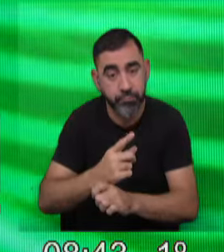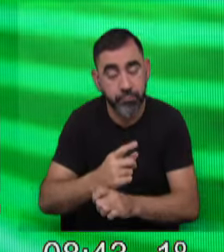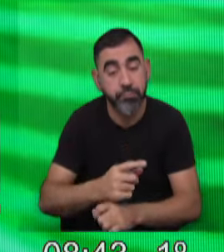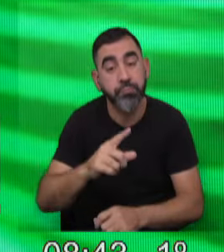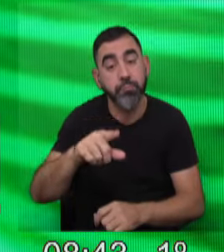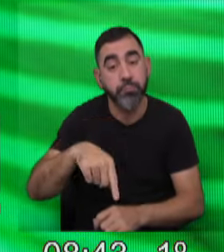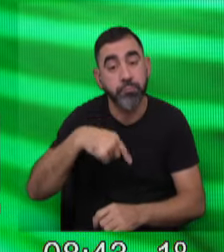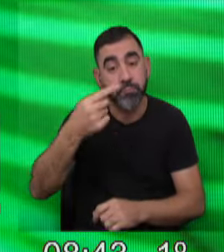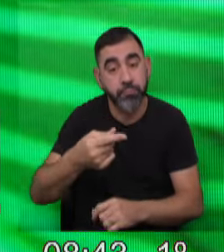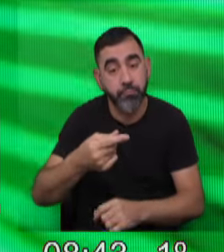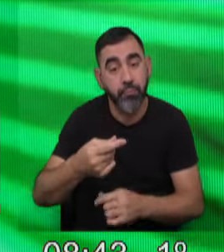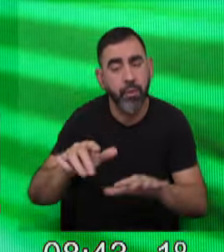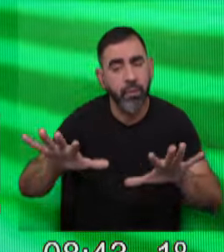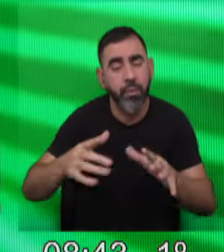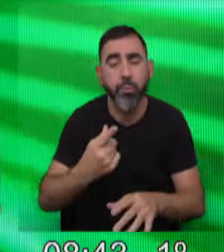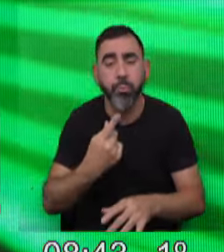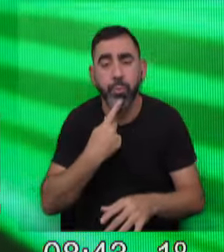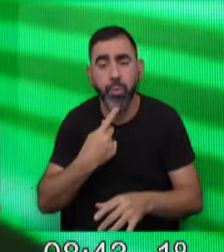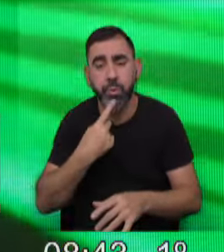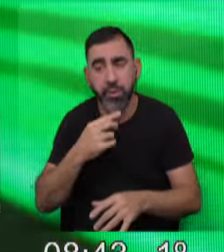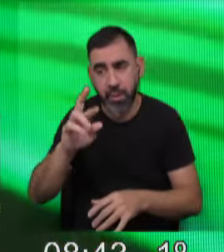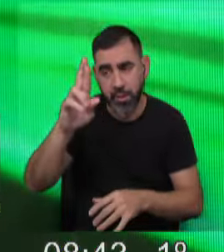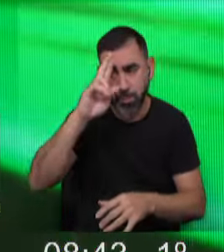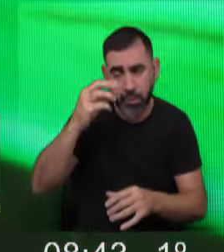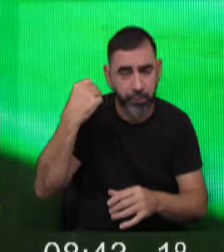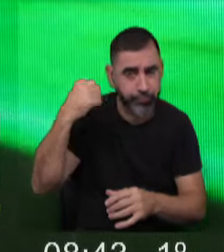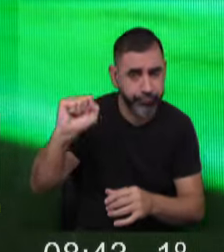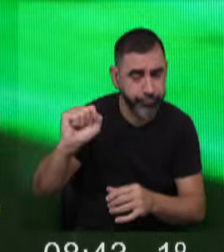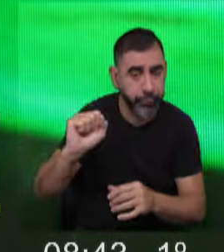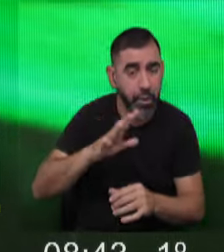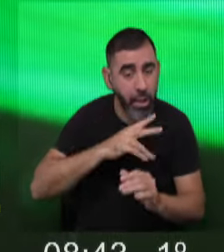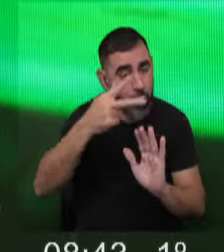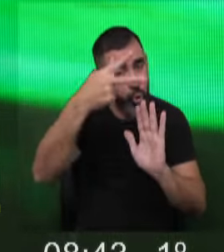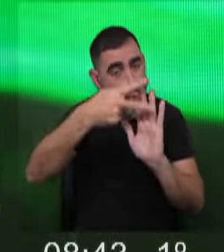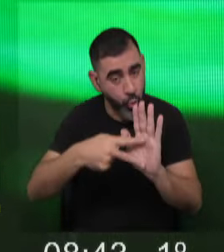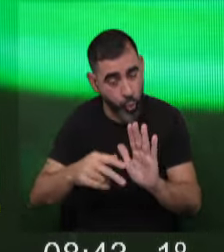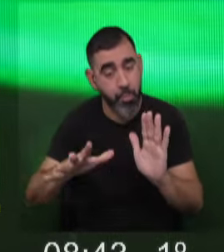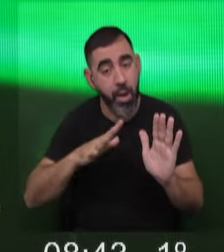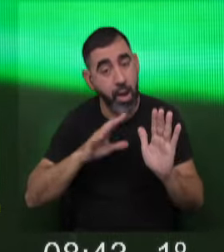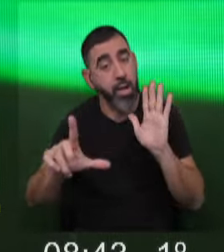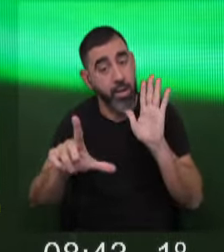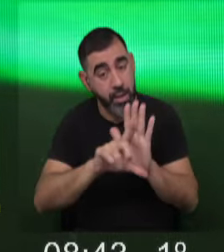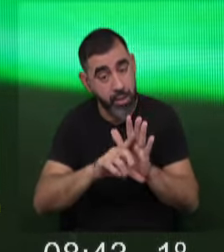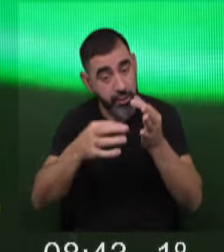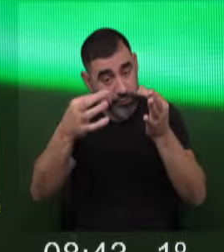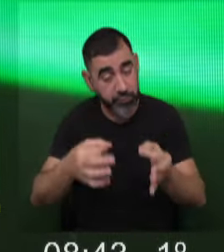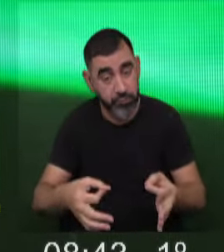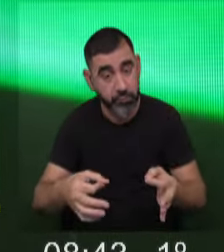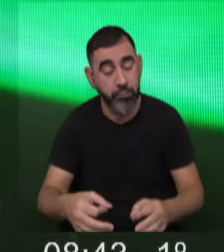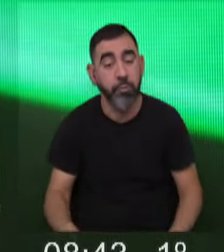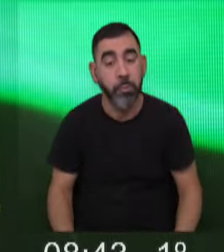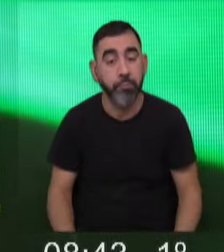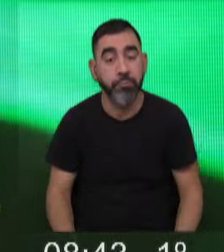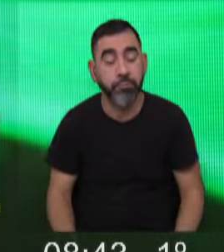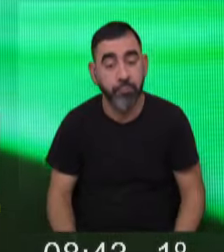efectivamente, bueno, ver qué pasa con la política, se cumple, no se cumple, porque hay normativas, hay legislación que es positiva,